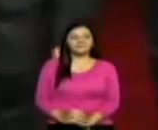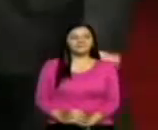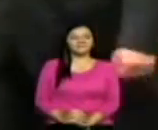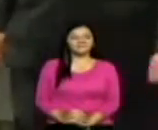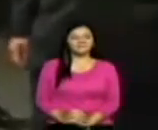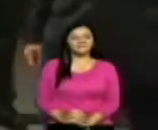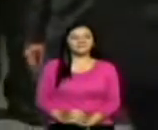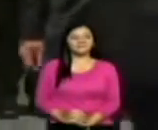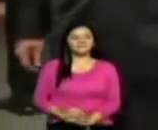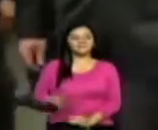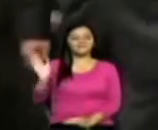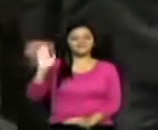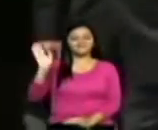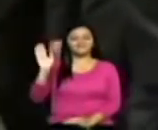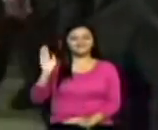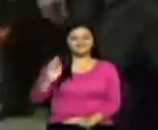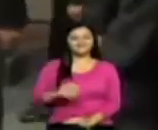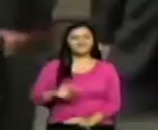Presidente, saludos, hola.